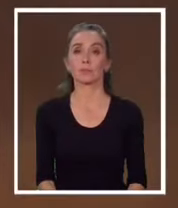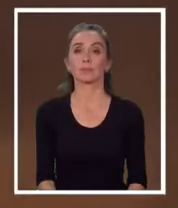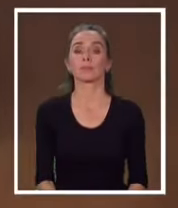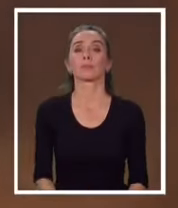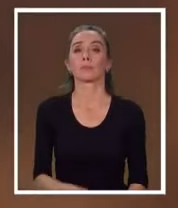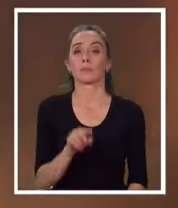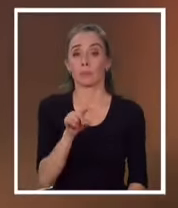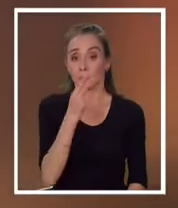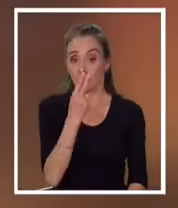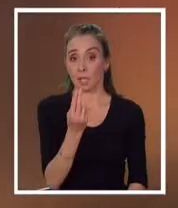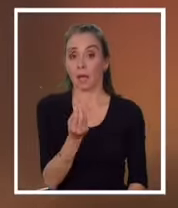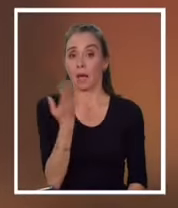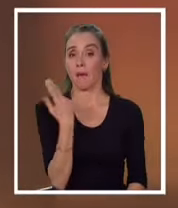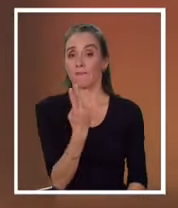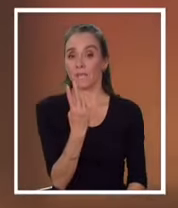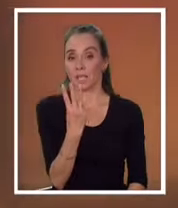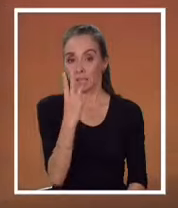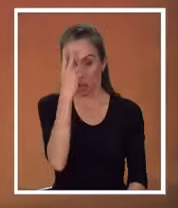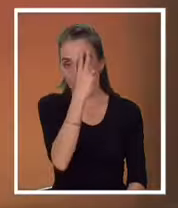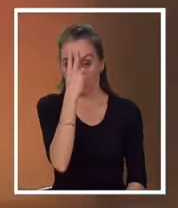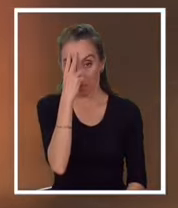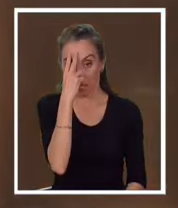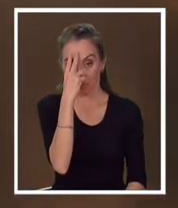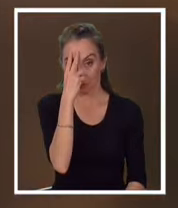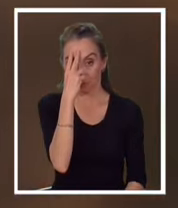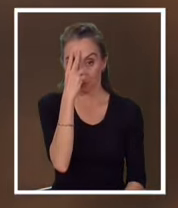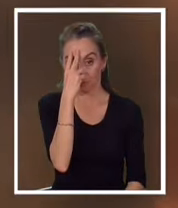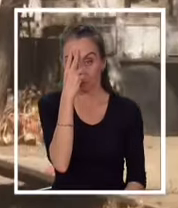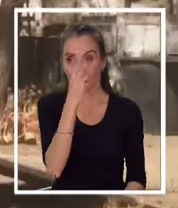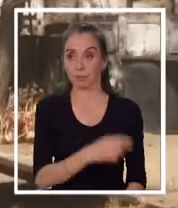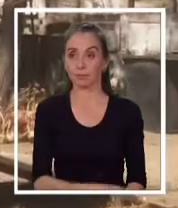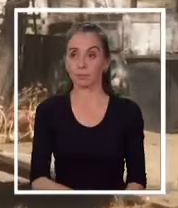Esto es lo que ocurre el 23 de marzo.